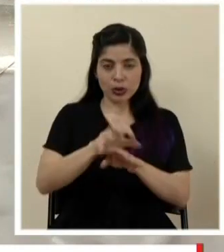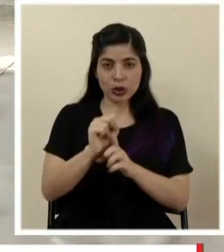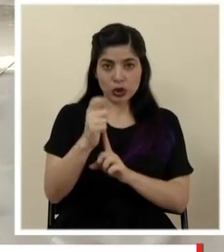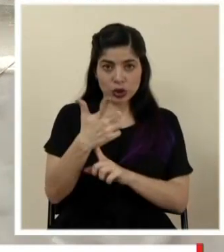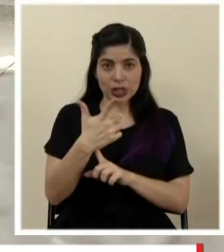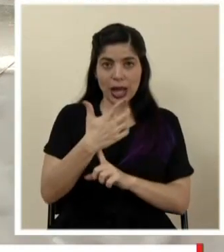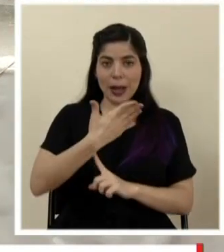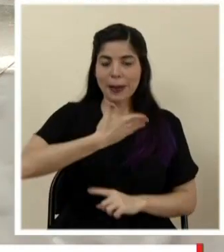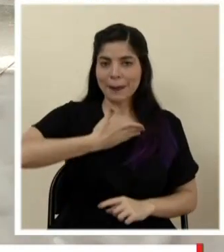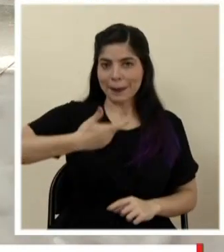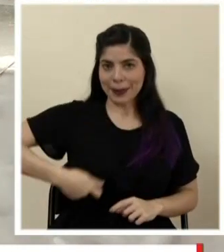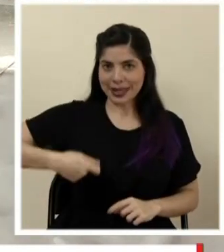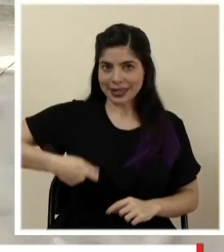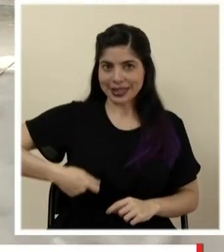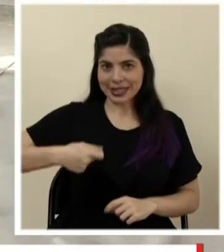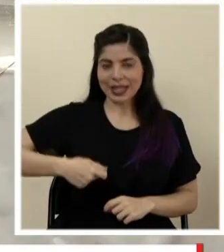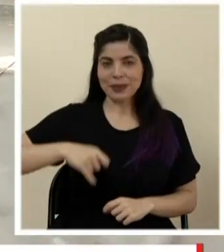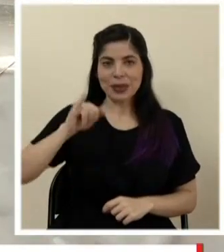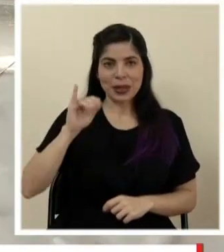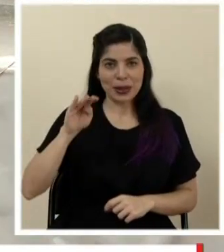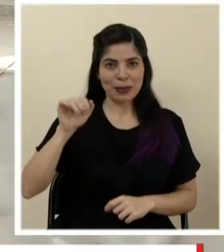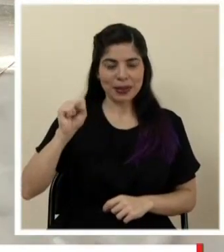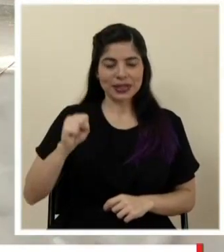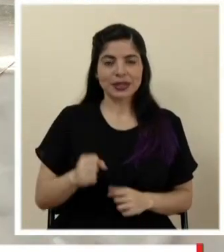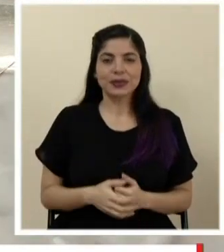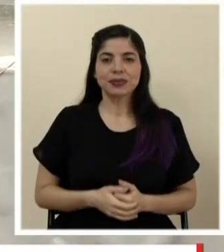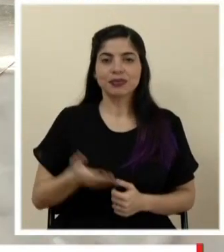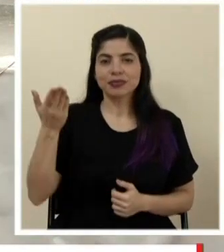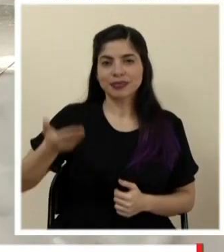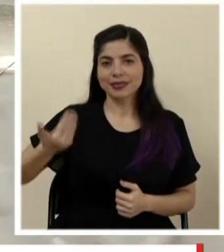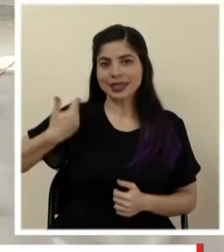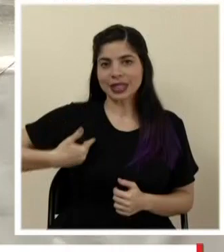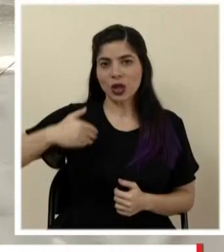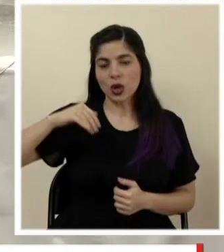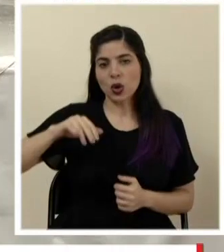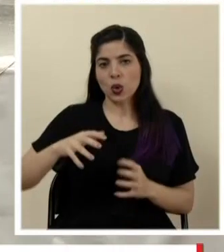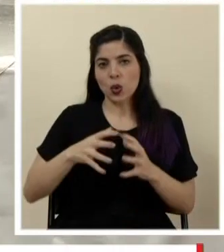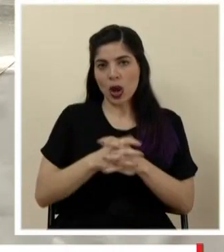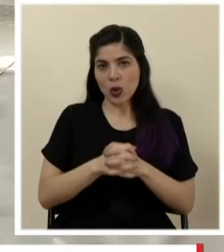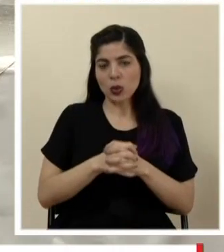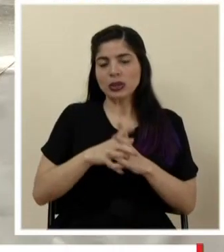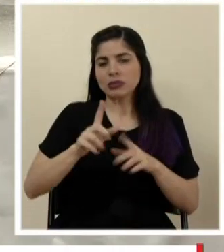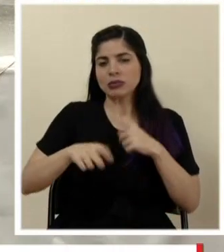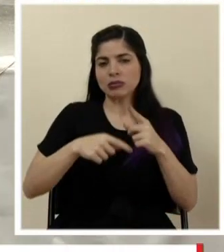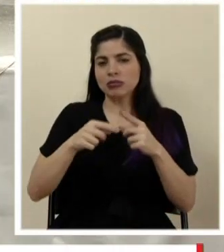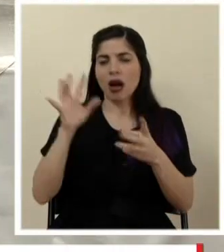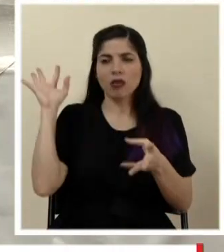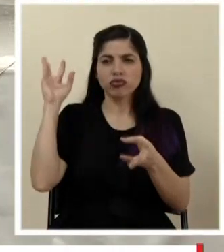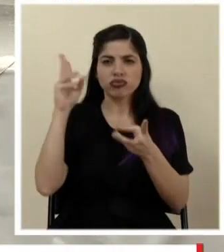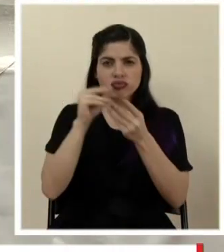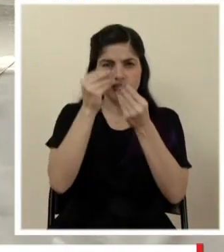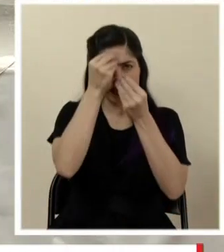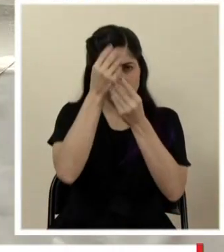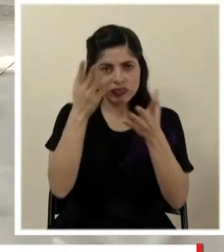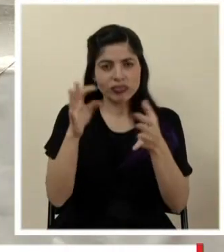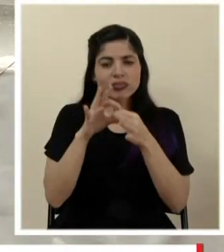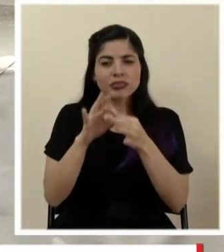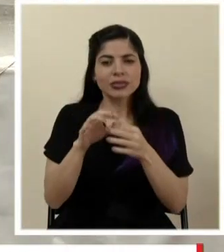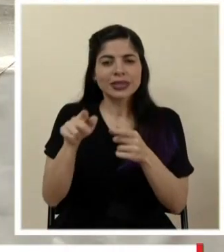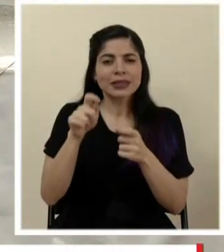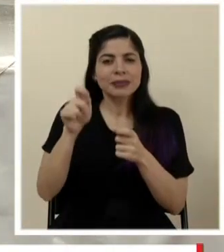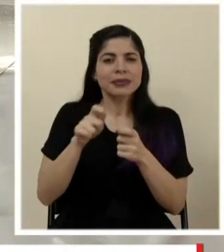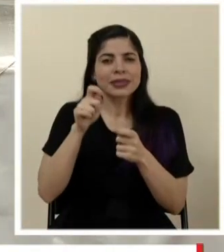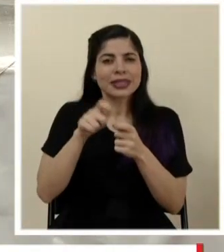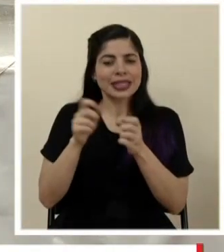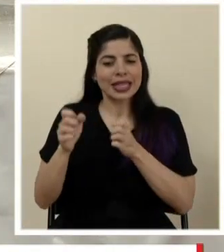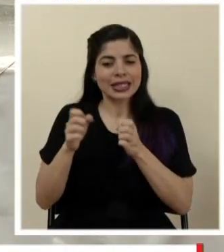y presidente del Instituto Mixto de Ayuda Social, el señor Juan Luis Bermúdez, presentará los alcances de la estrategia de precisión